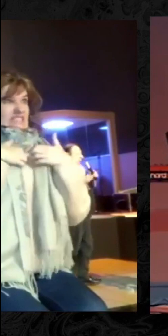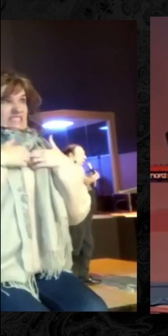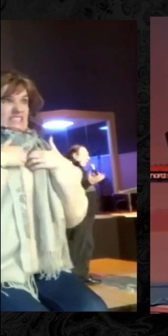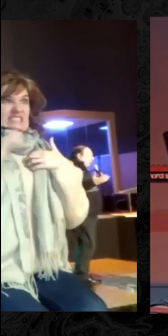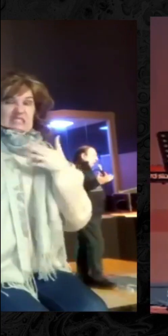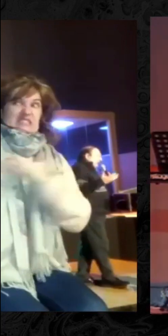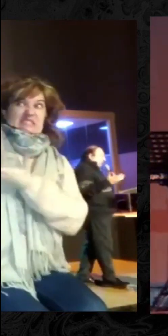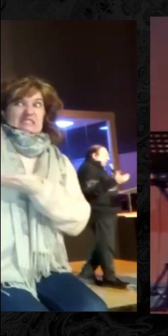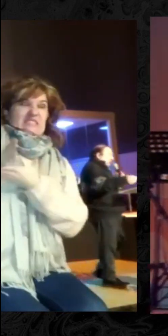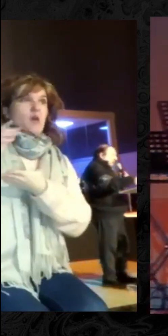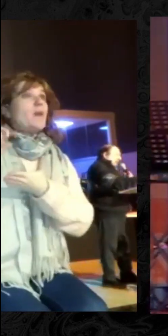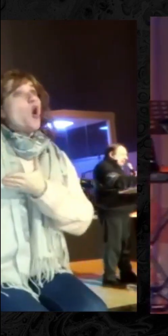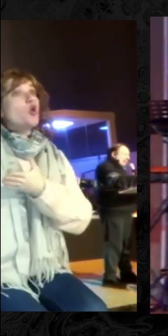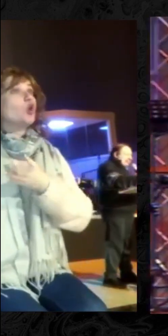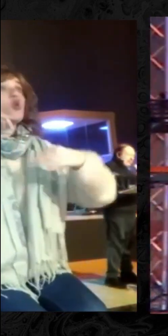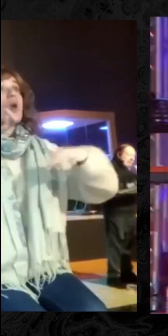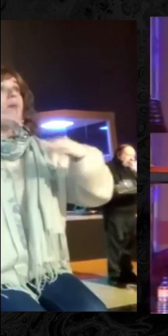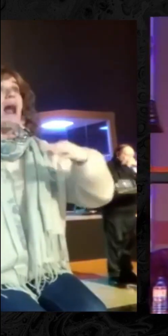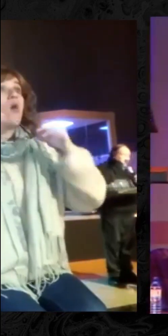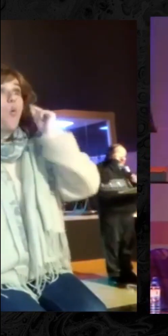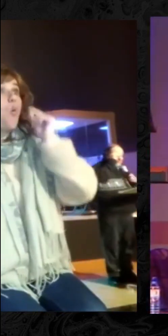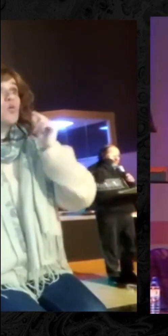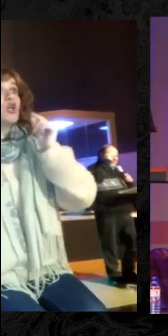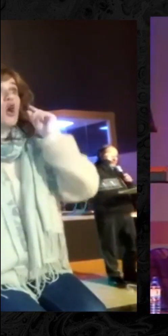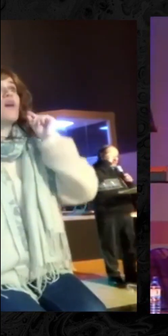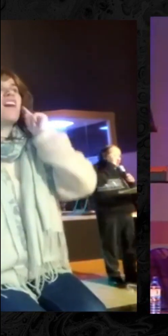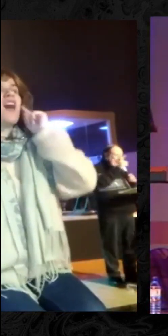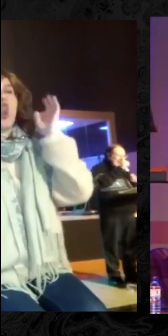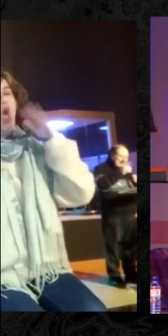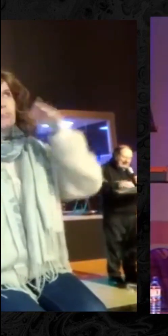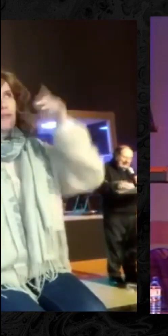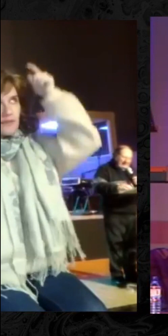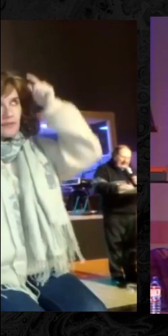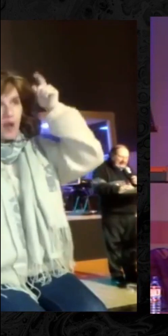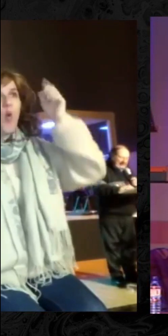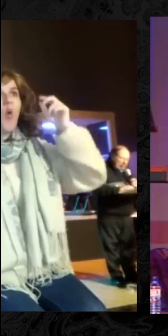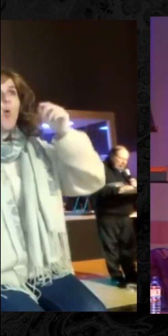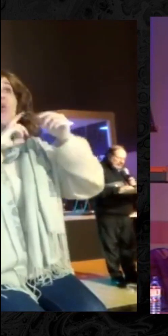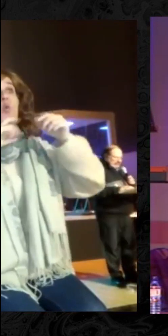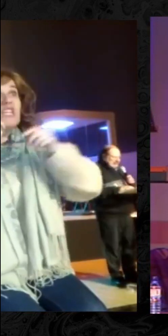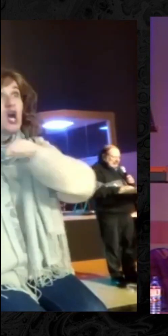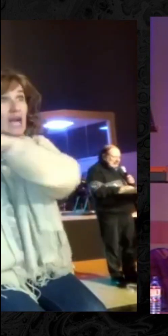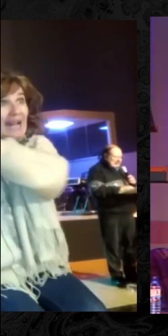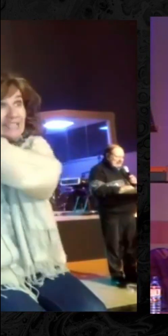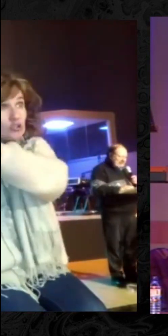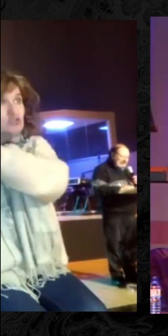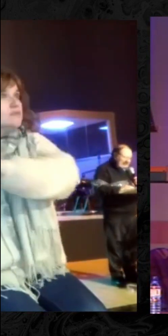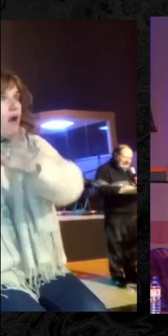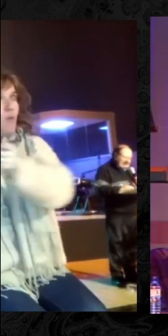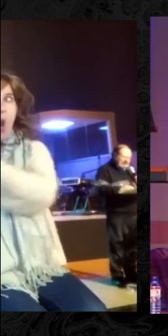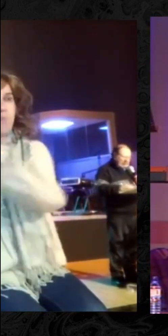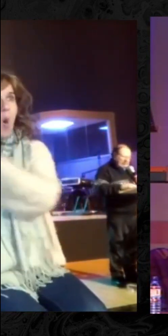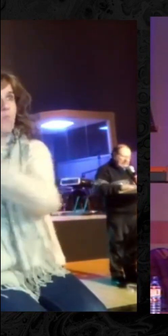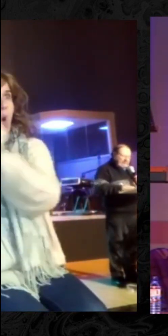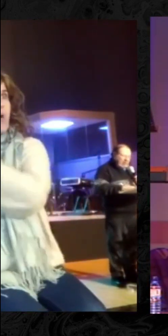eso es un cumplimiento Así que pregúntate si realmente estás preparado preparada para la